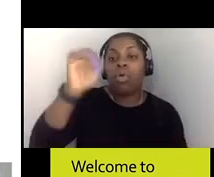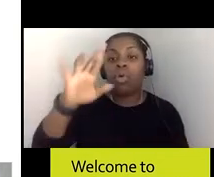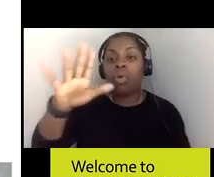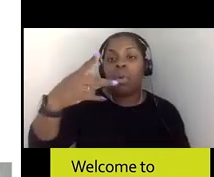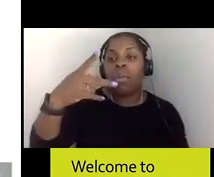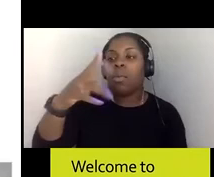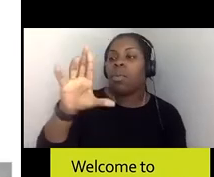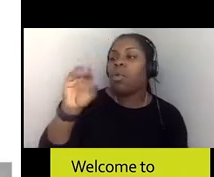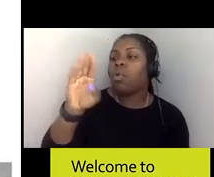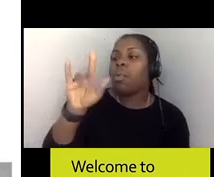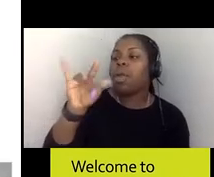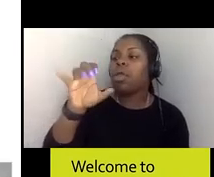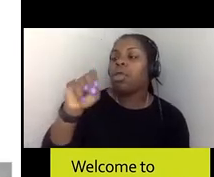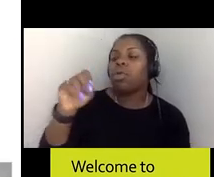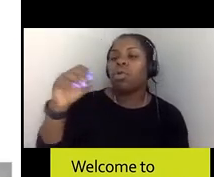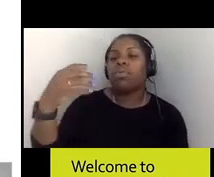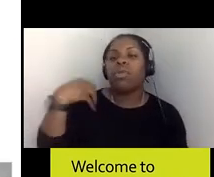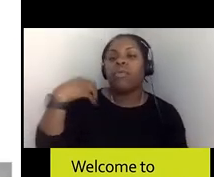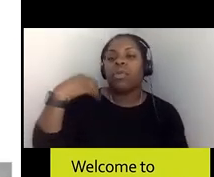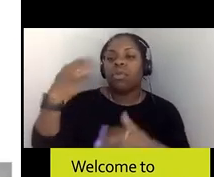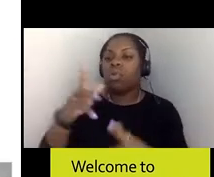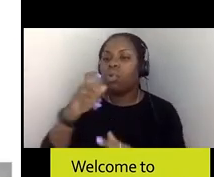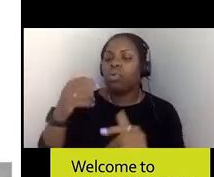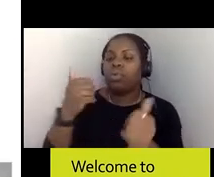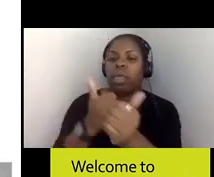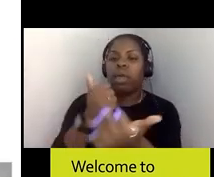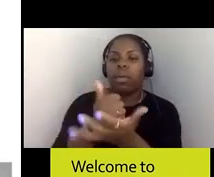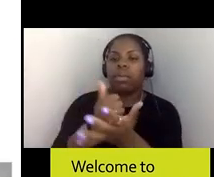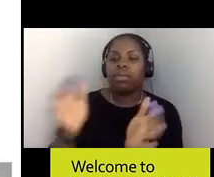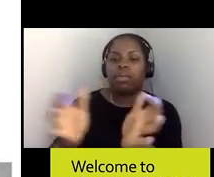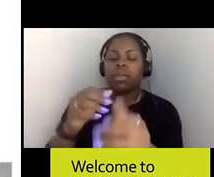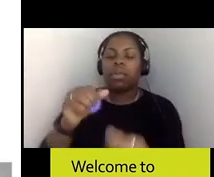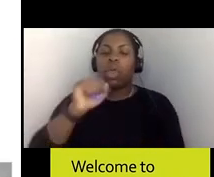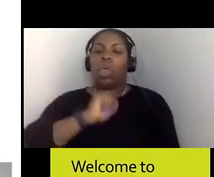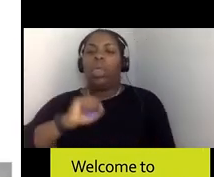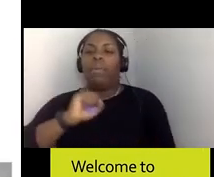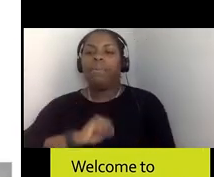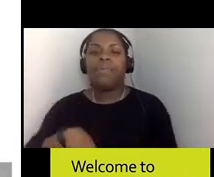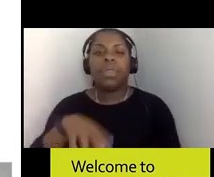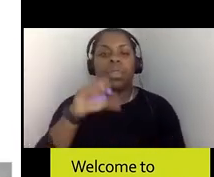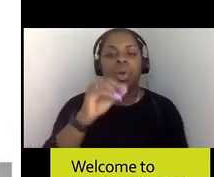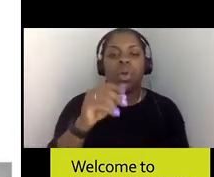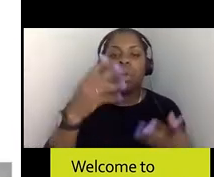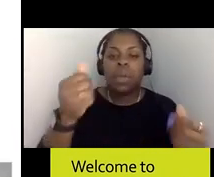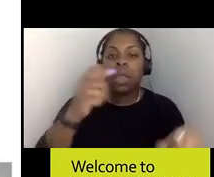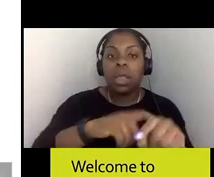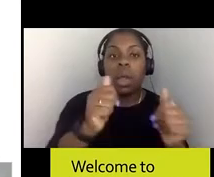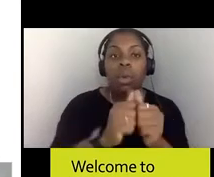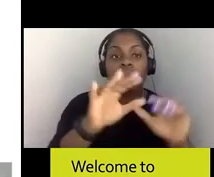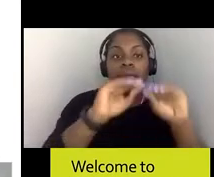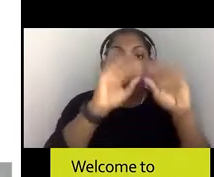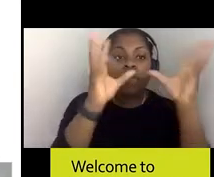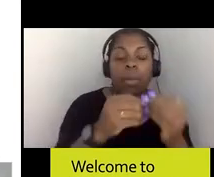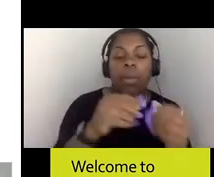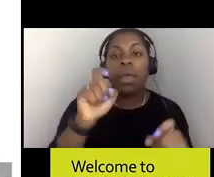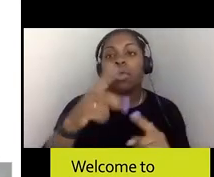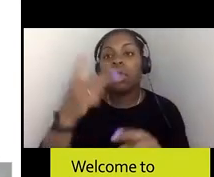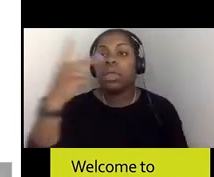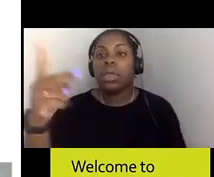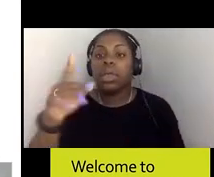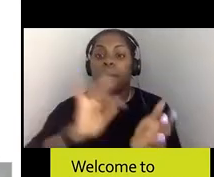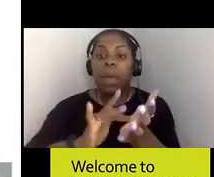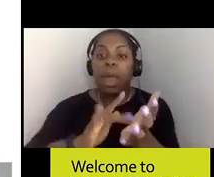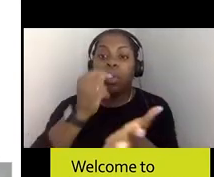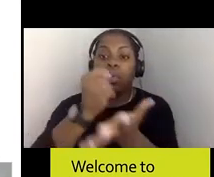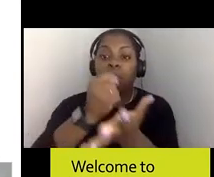de probación para poder irte de tu casa, para poder trabajar, para poder pasar tiempo con tu familia, para